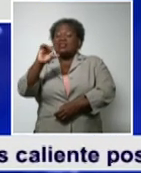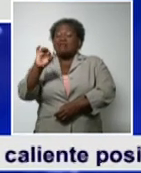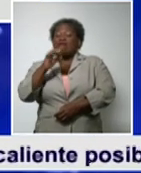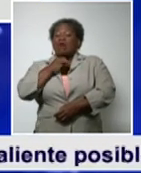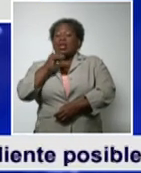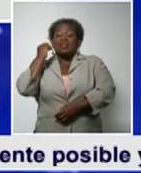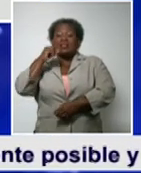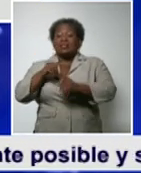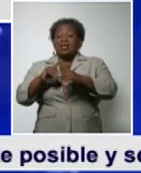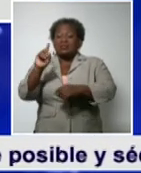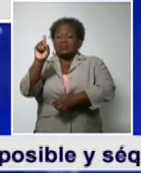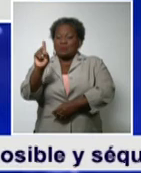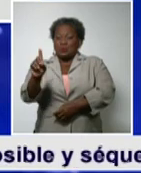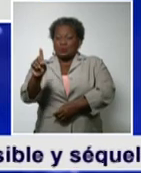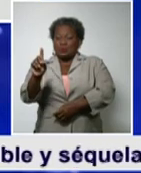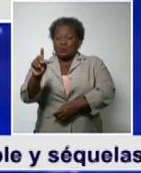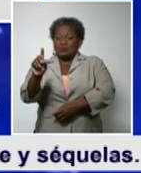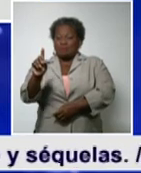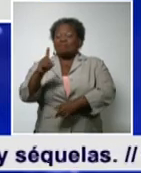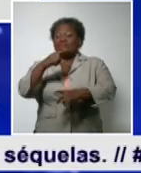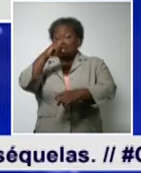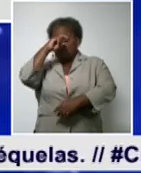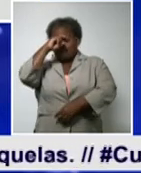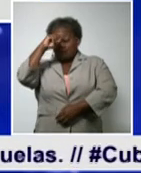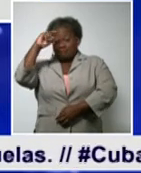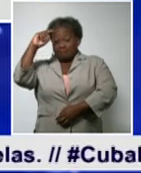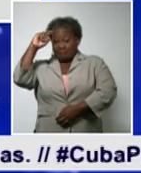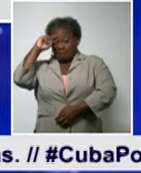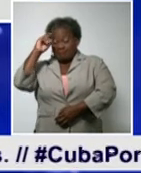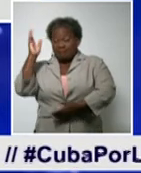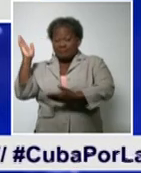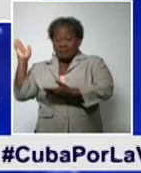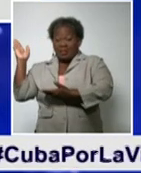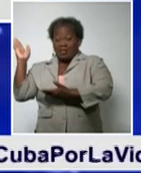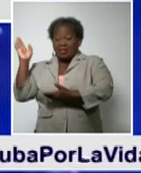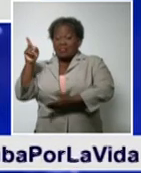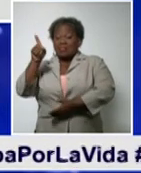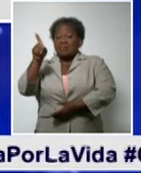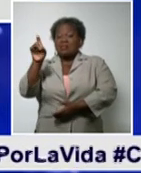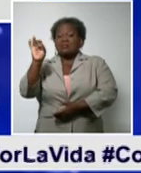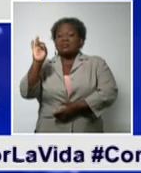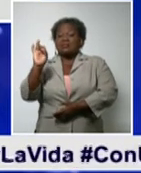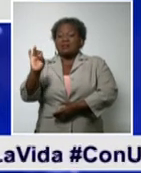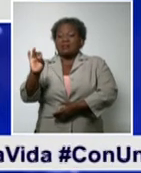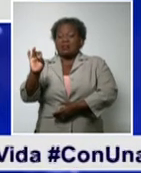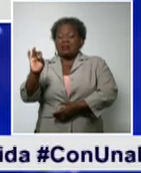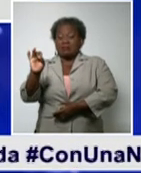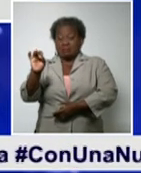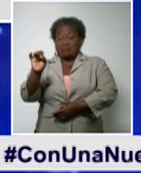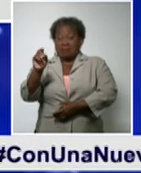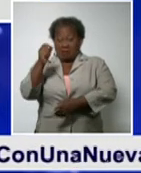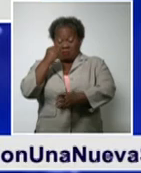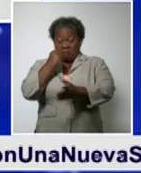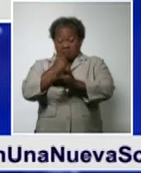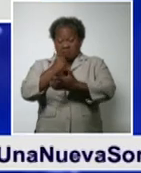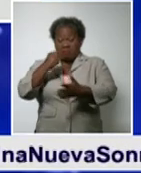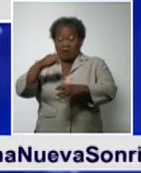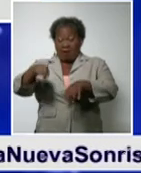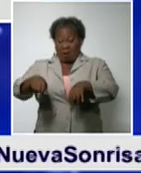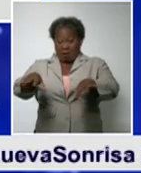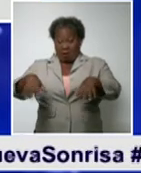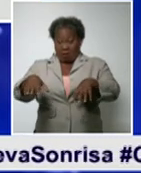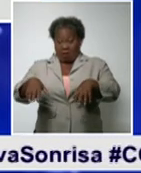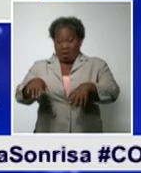uno. En Santi Espíritu se diagnostican 17 casos autóctonos, 9 en el municipio